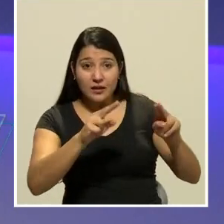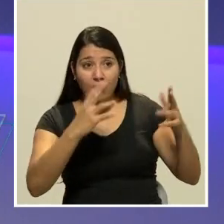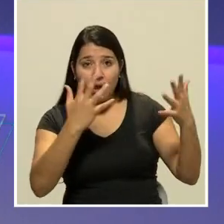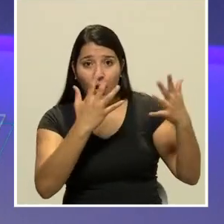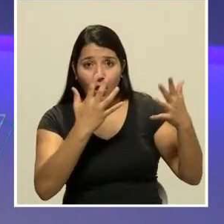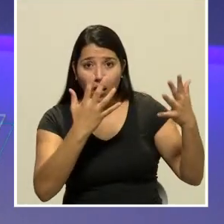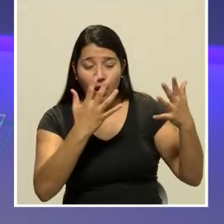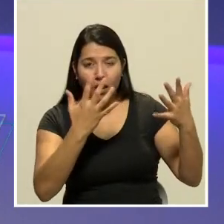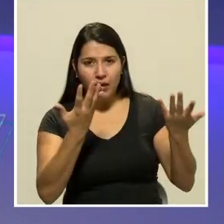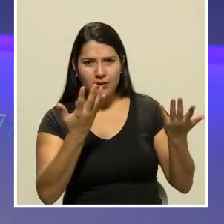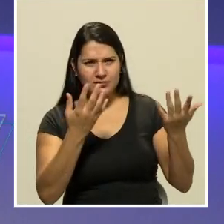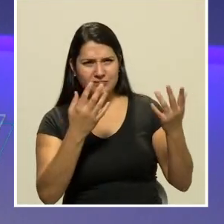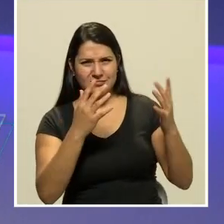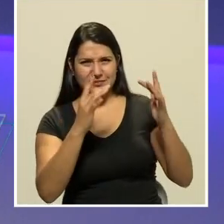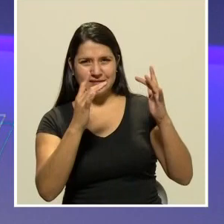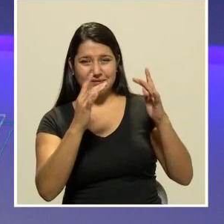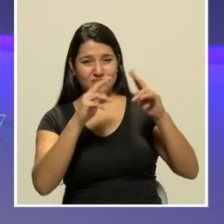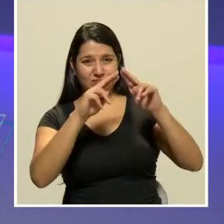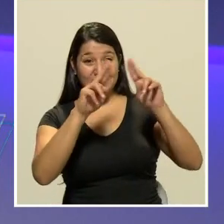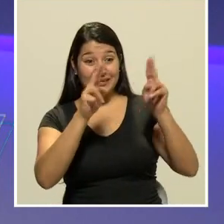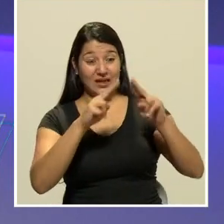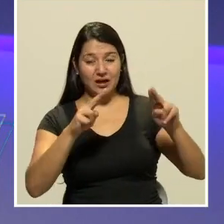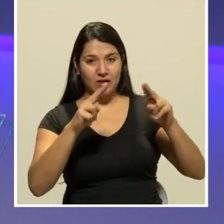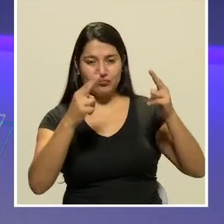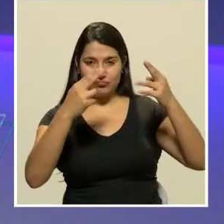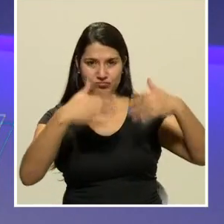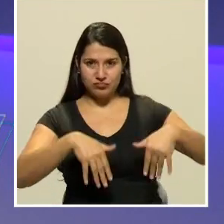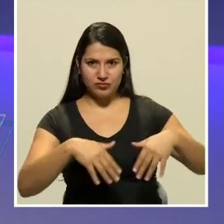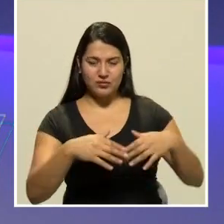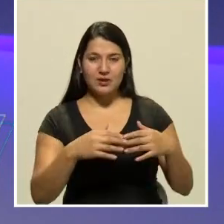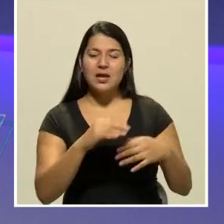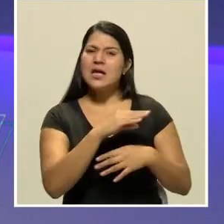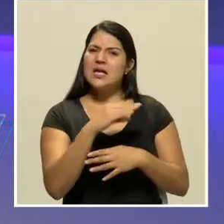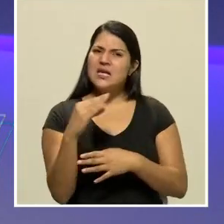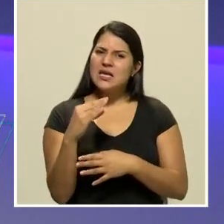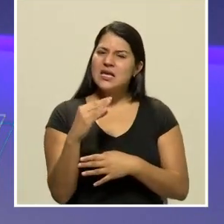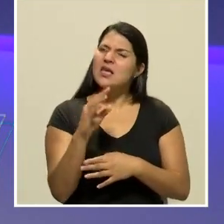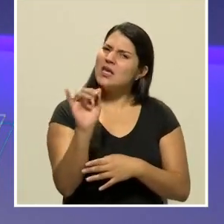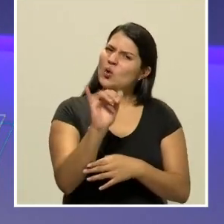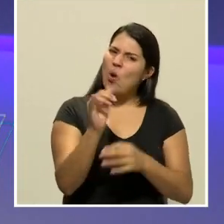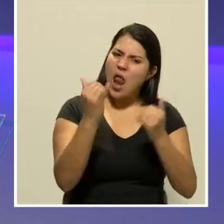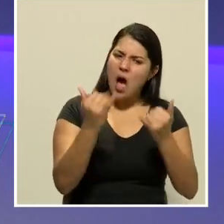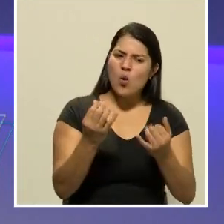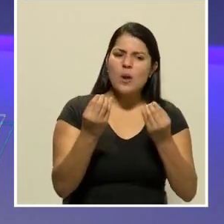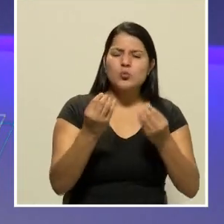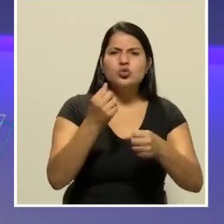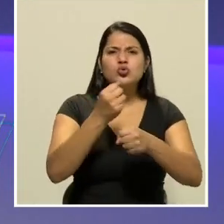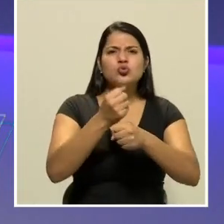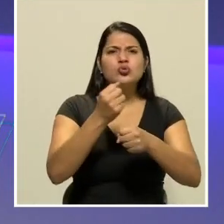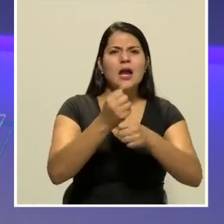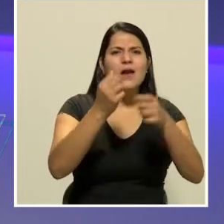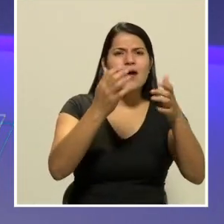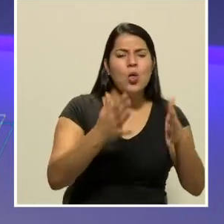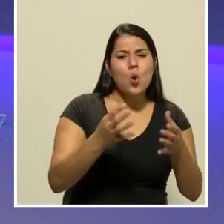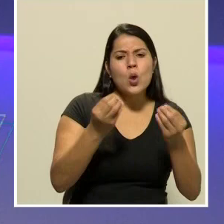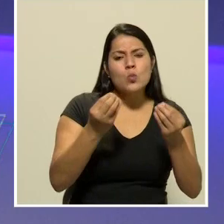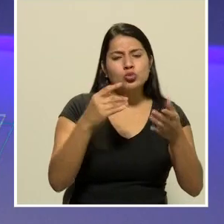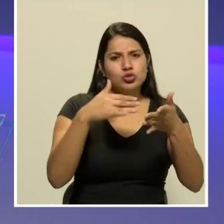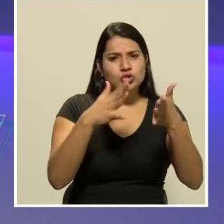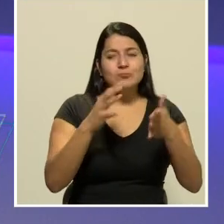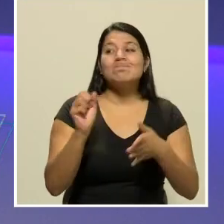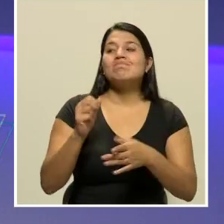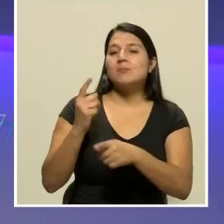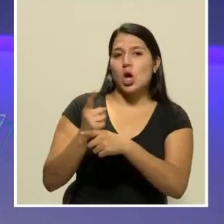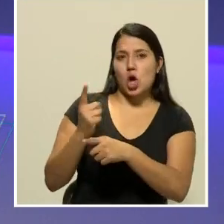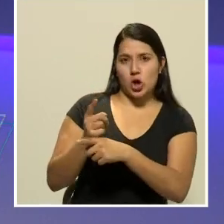conectividad y en esta situación están trabajadores, estudiantes. Así es. Exacto,